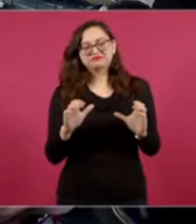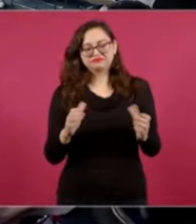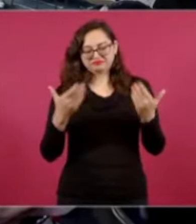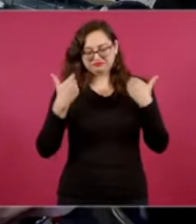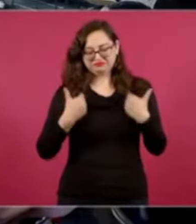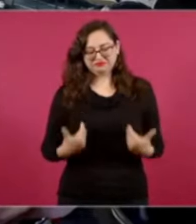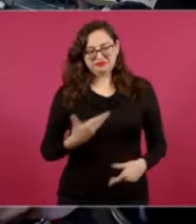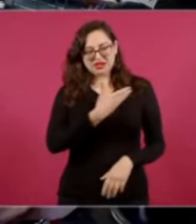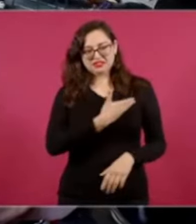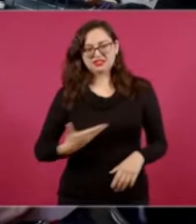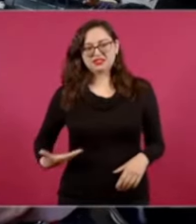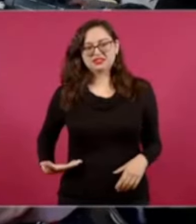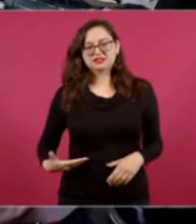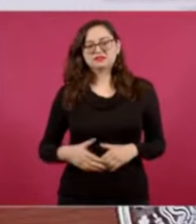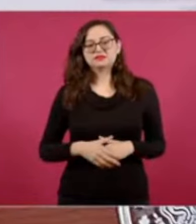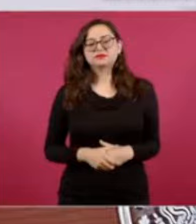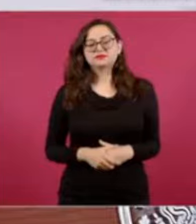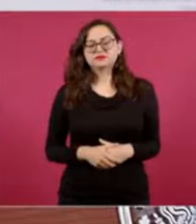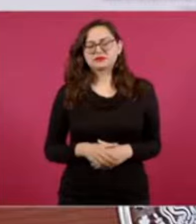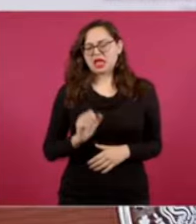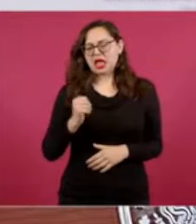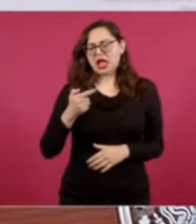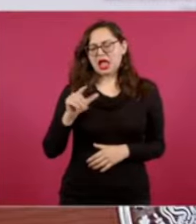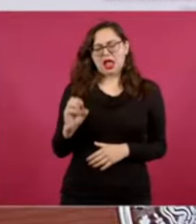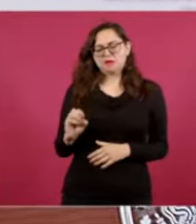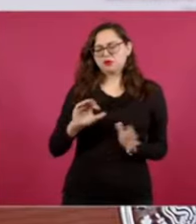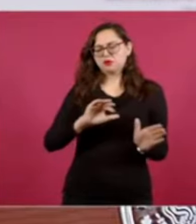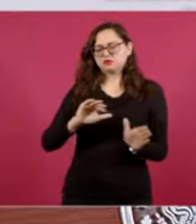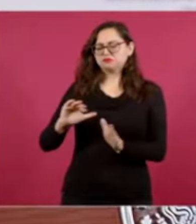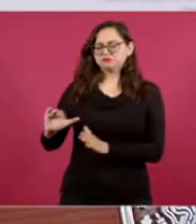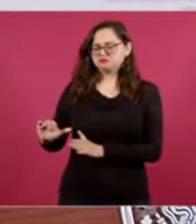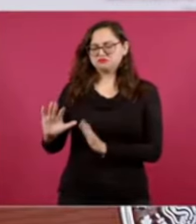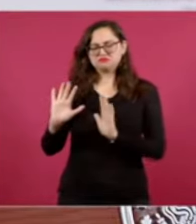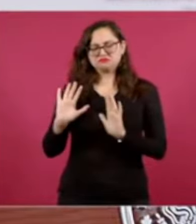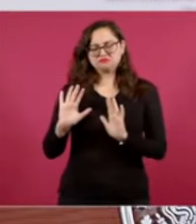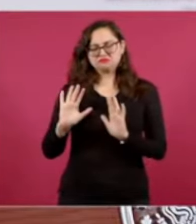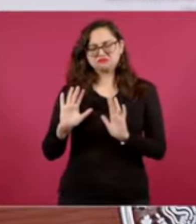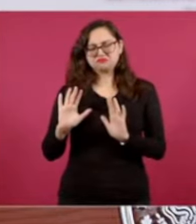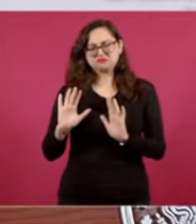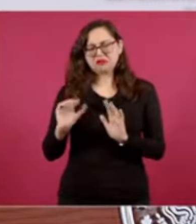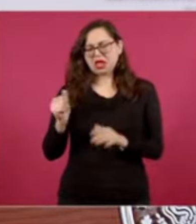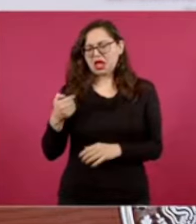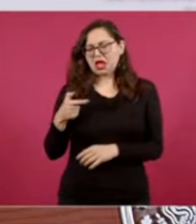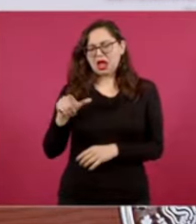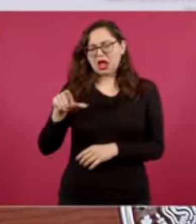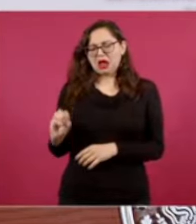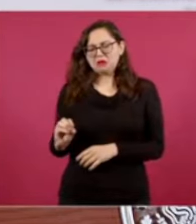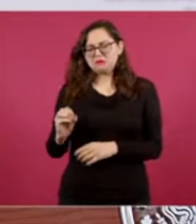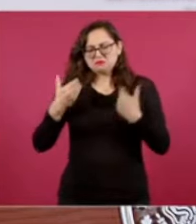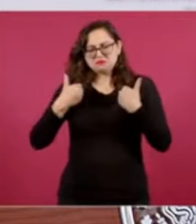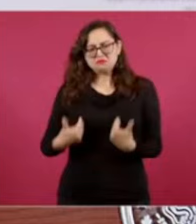investidura presidencial. Bien. O sea, no Andrés Manuel, ¿no? Ya una vez que yo entregue la